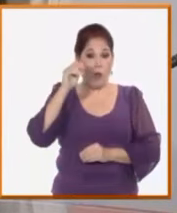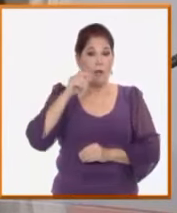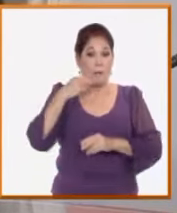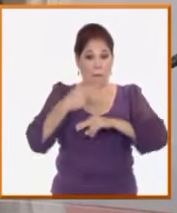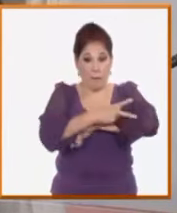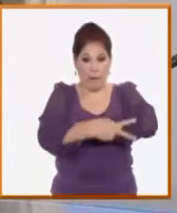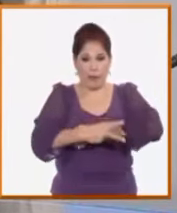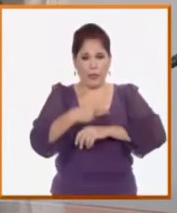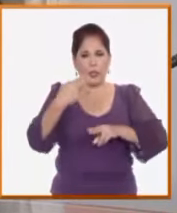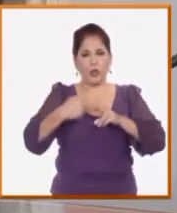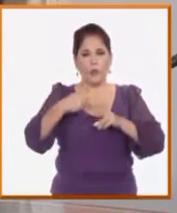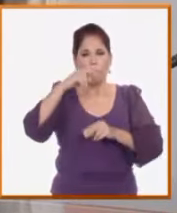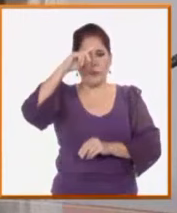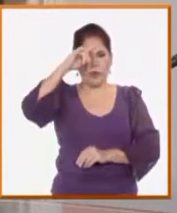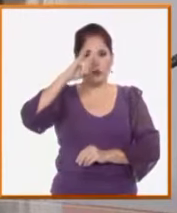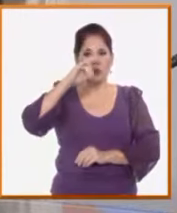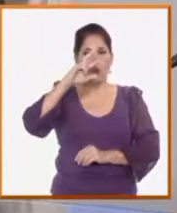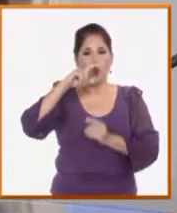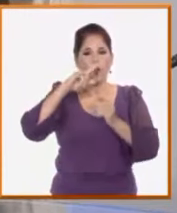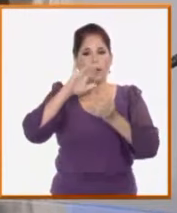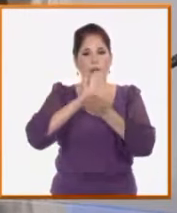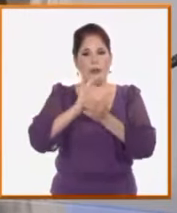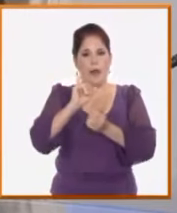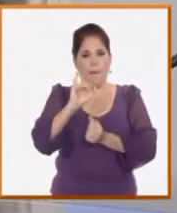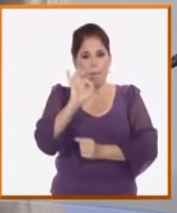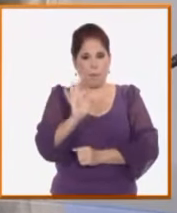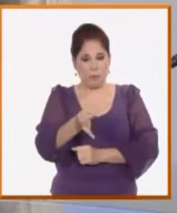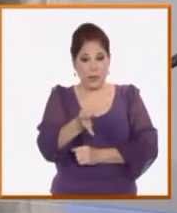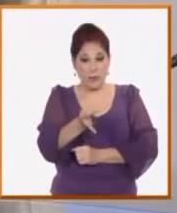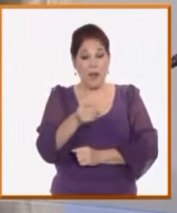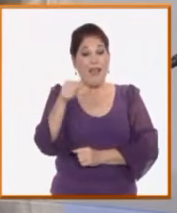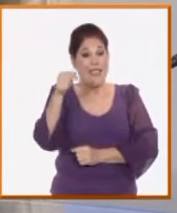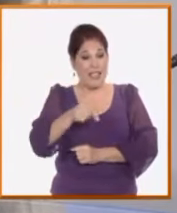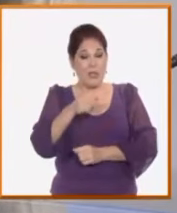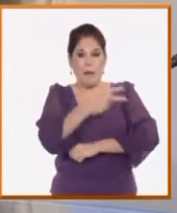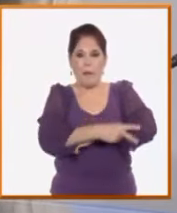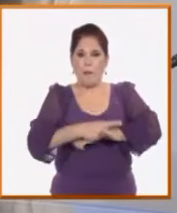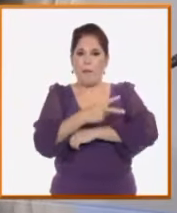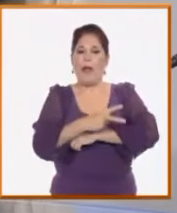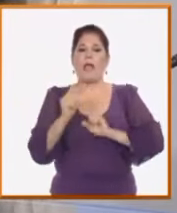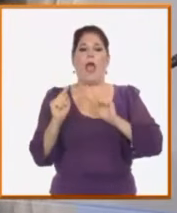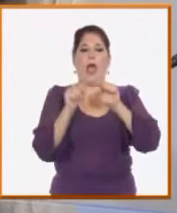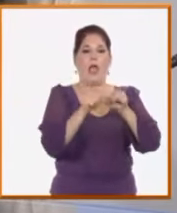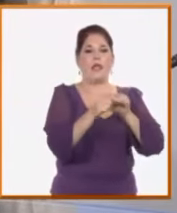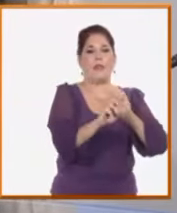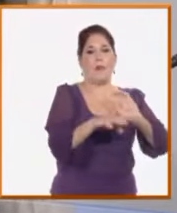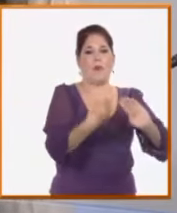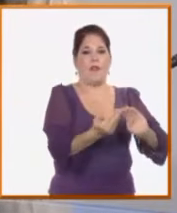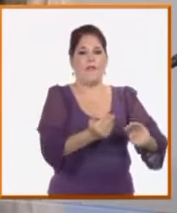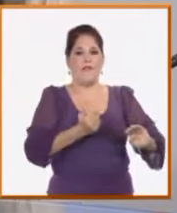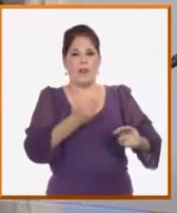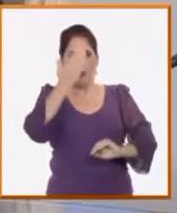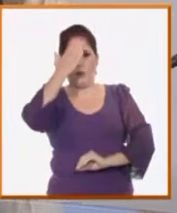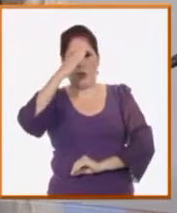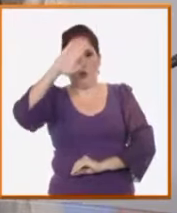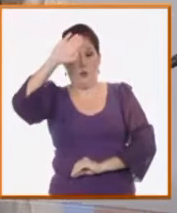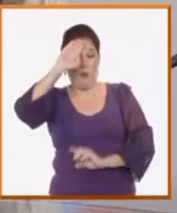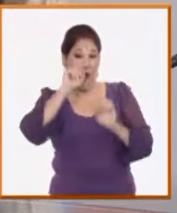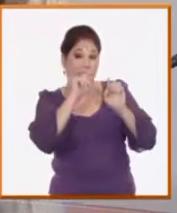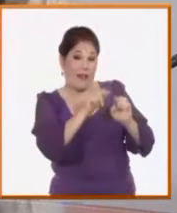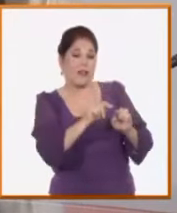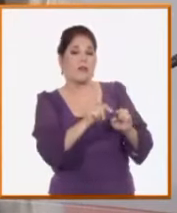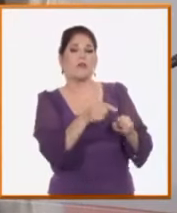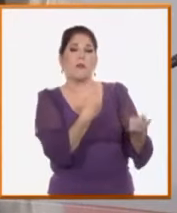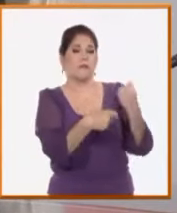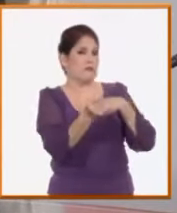parte de todo este entramado de tráfico en el sur es un país de tránsito y los países de tránsito tienden a disminuir o